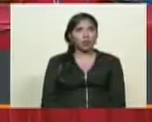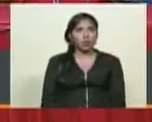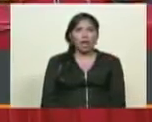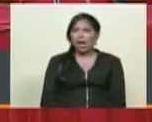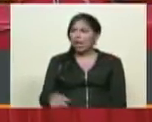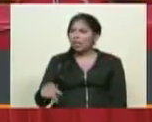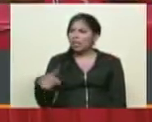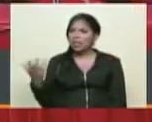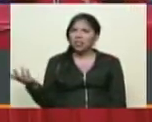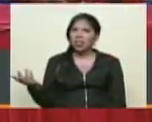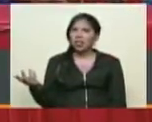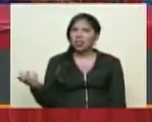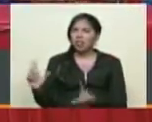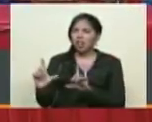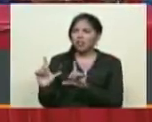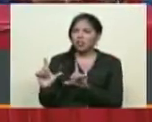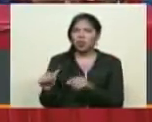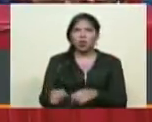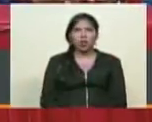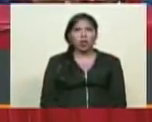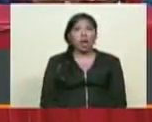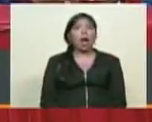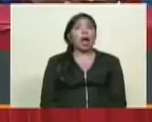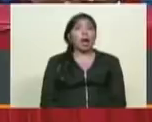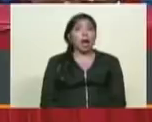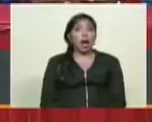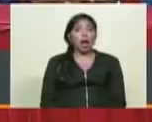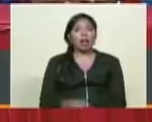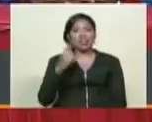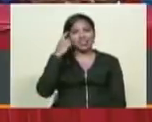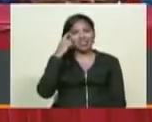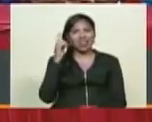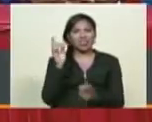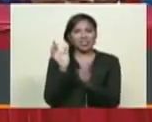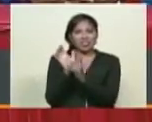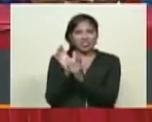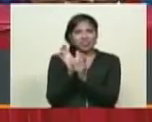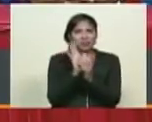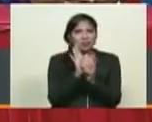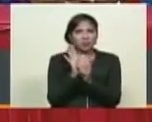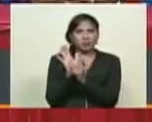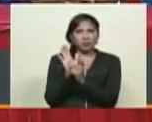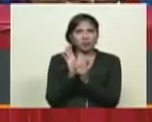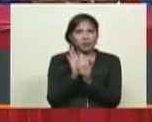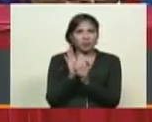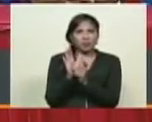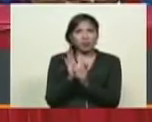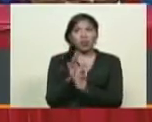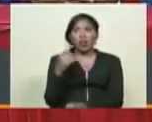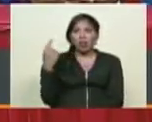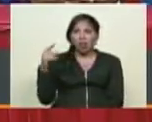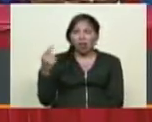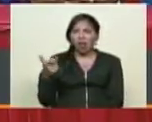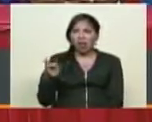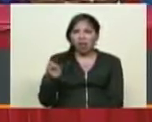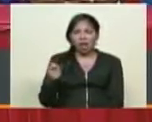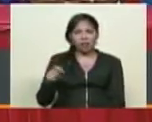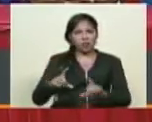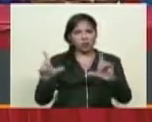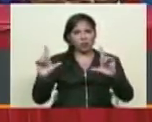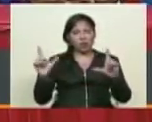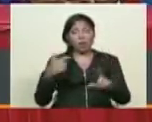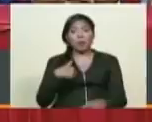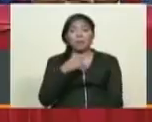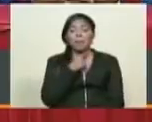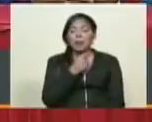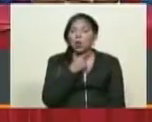en televisión nada, en Warner Brothers, en no sé qué cosa. ¿Y cómo hacen? Y usted se mete, ¿no? A mí que me gusta el béisbol, por